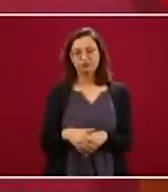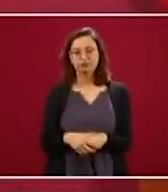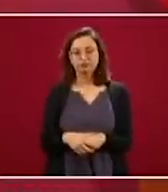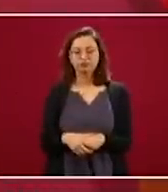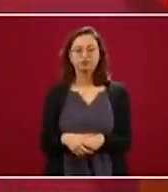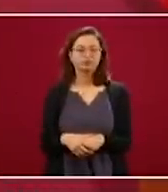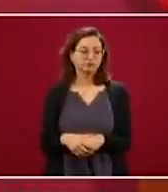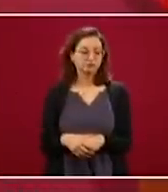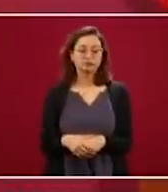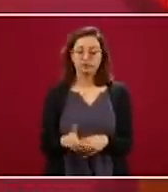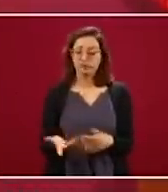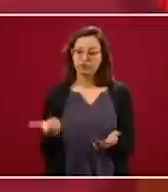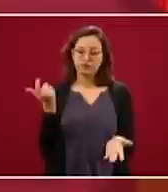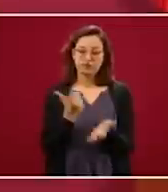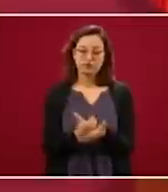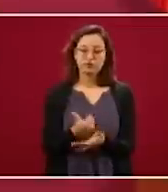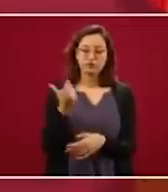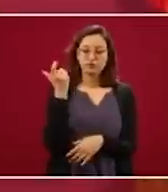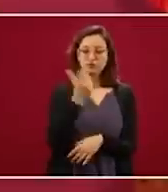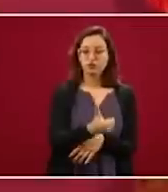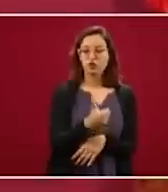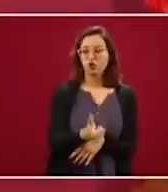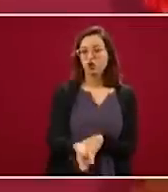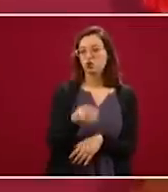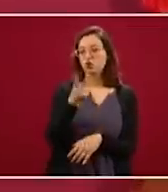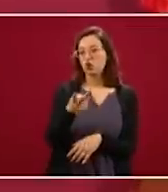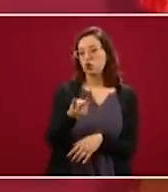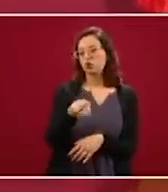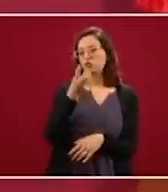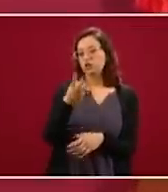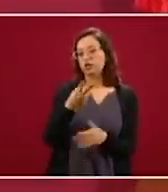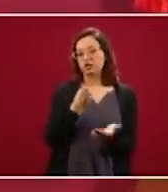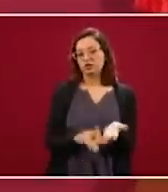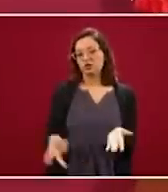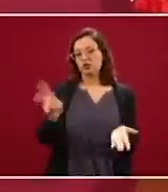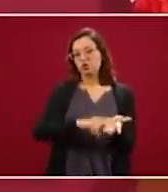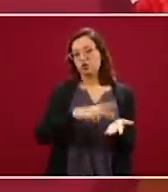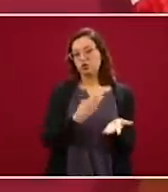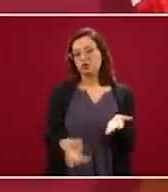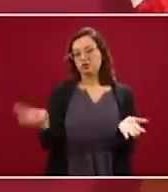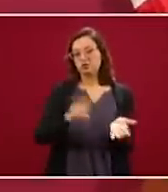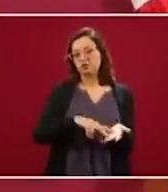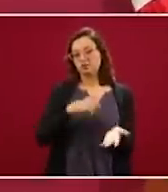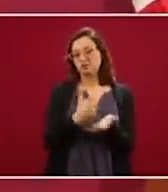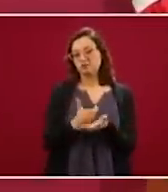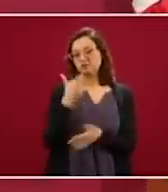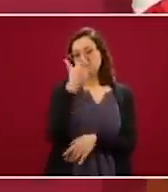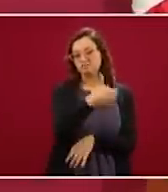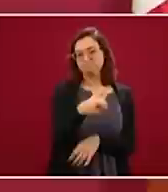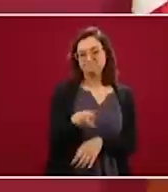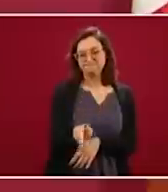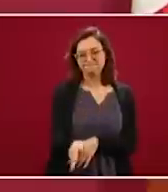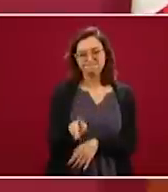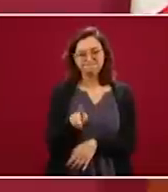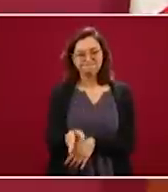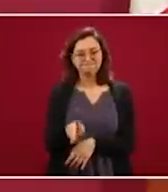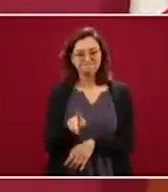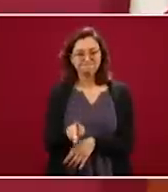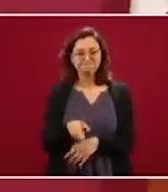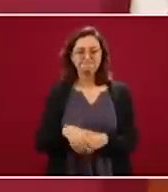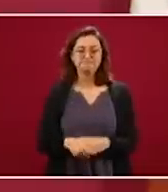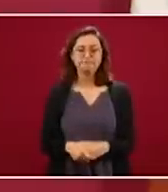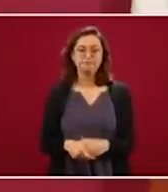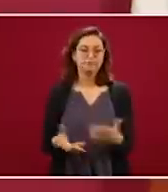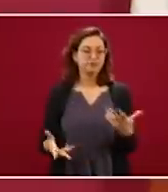se hacían pagando dos, tres veces lo que costaba un artículo,